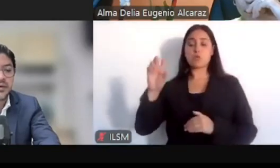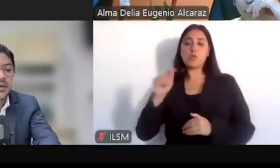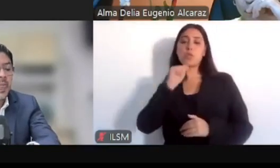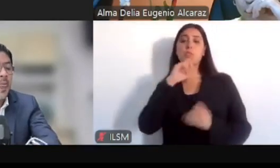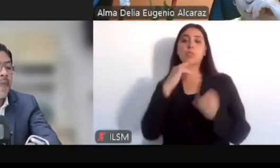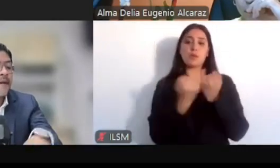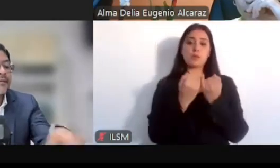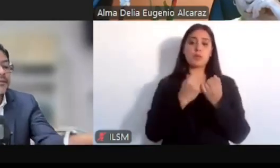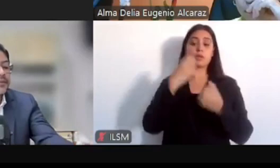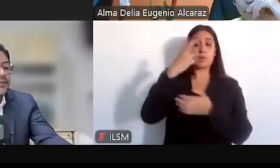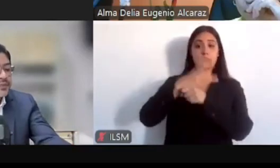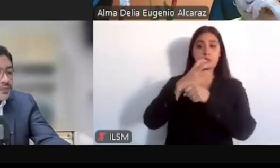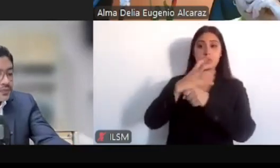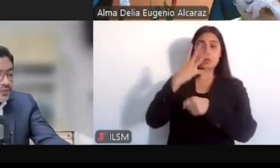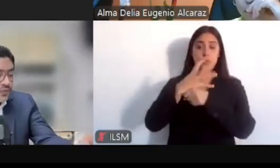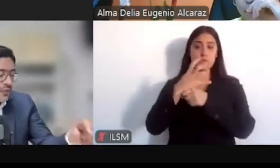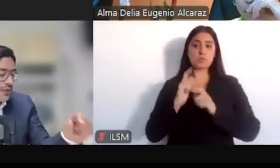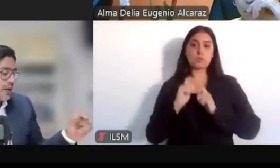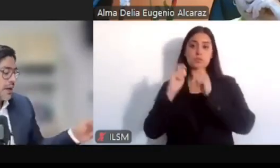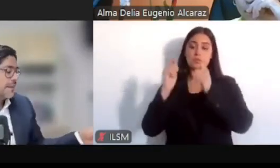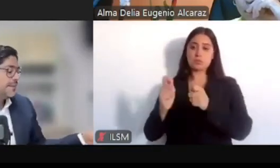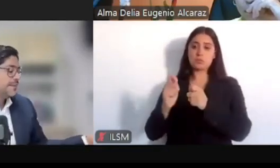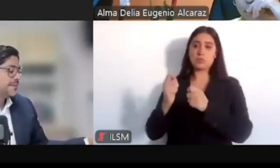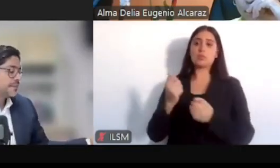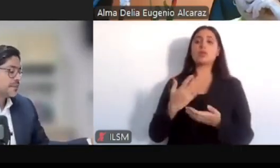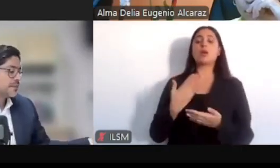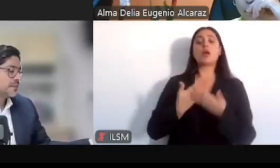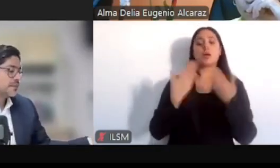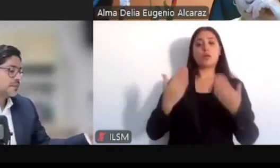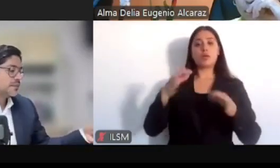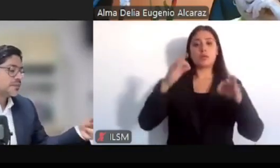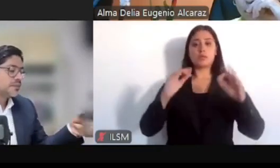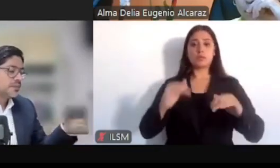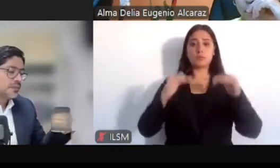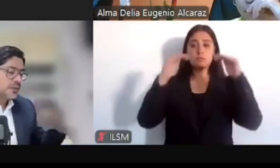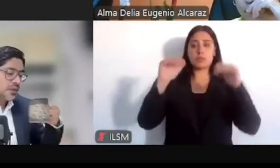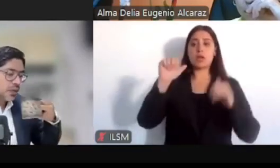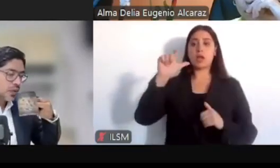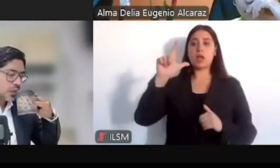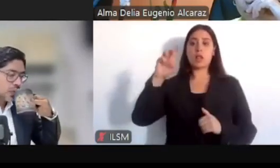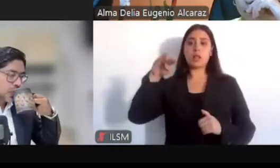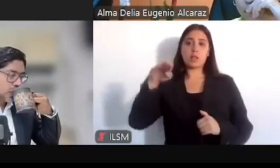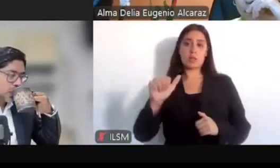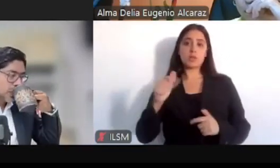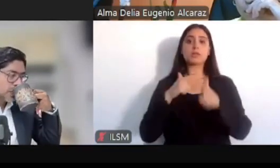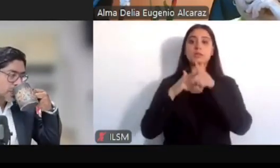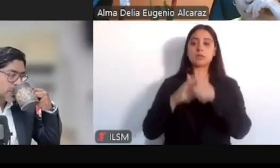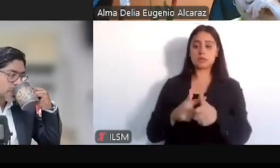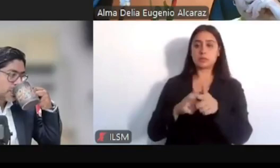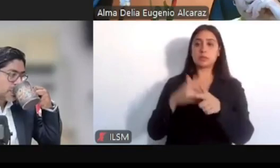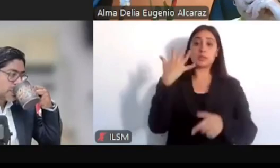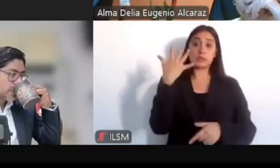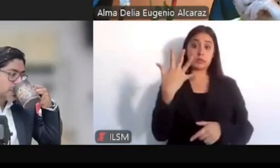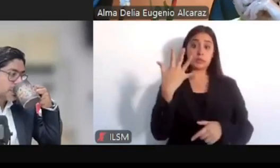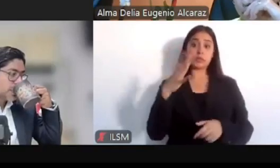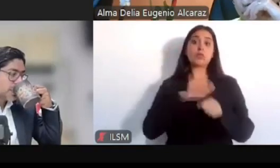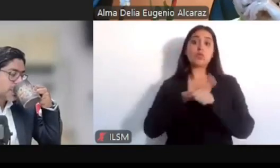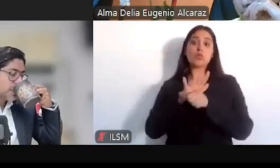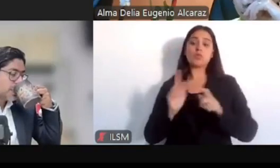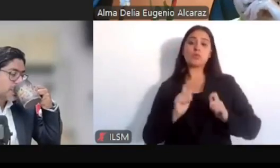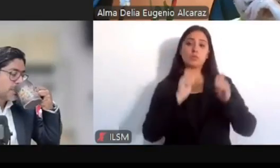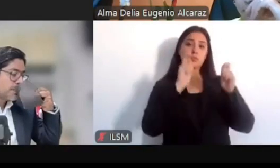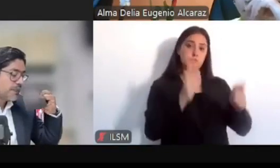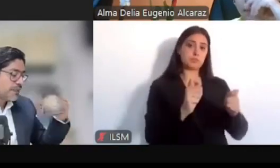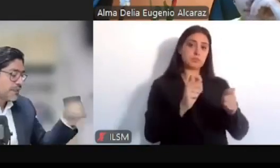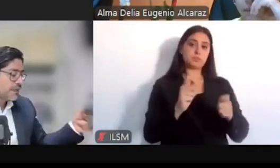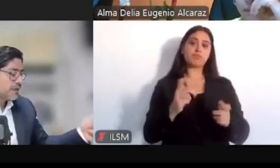cuarto asunto turnados a la ponencia a cargo de la magistrada almel Eugenio Alcaraz y los siguientes cinco fueron turnados a la ponencia a